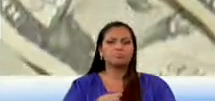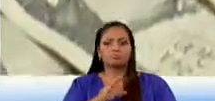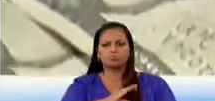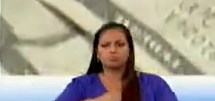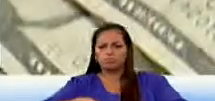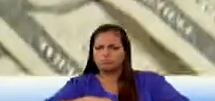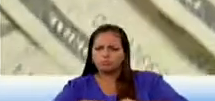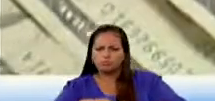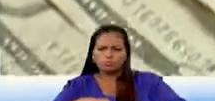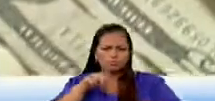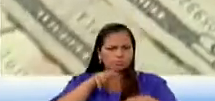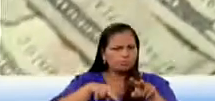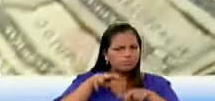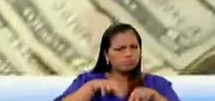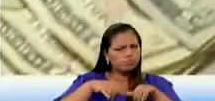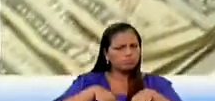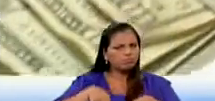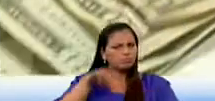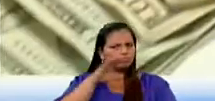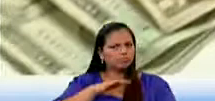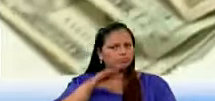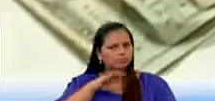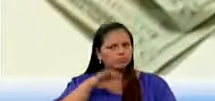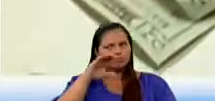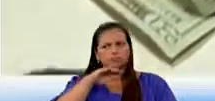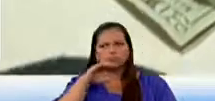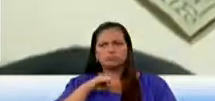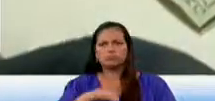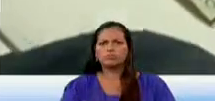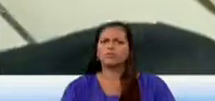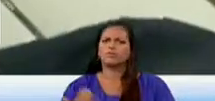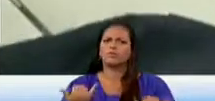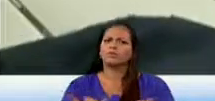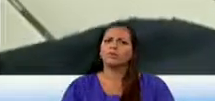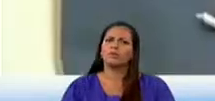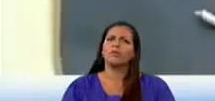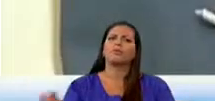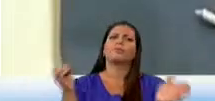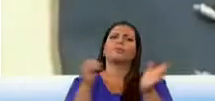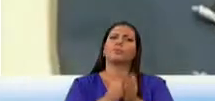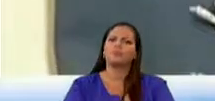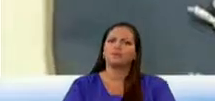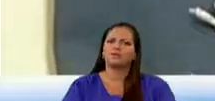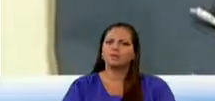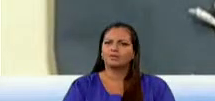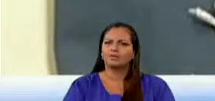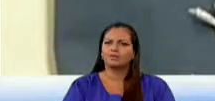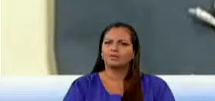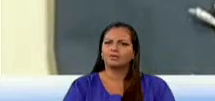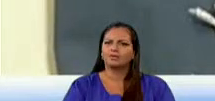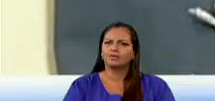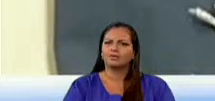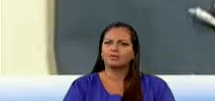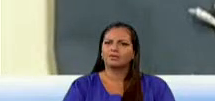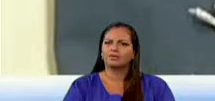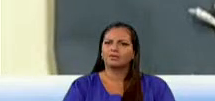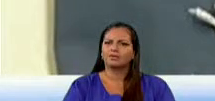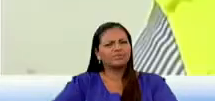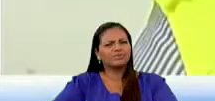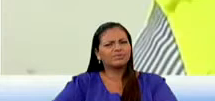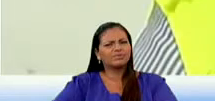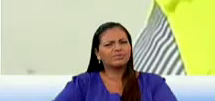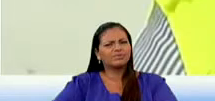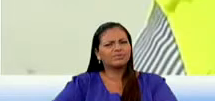de inteligencia en torno a este individuo y da cuenta de que efectivamente se dedicaba nuevamente a realizar actividades de